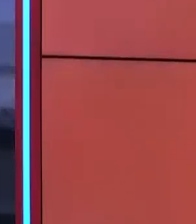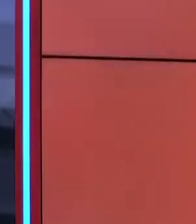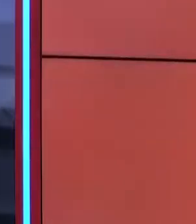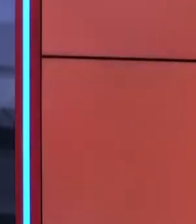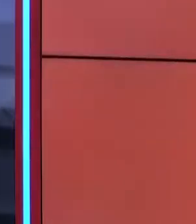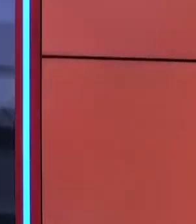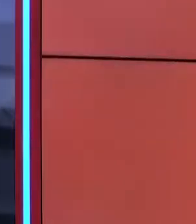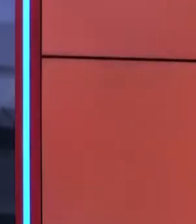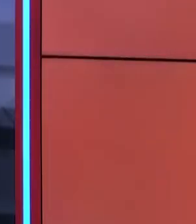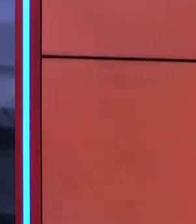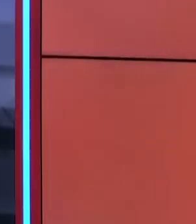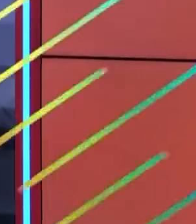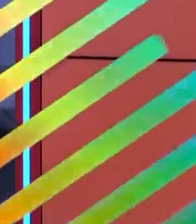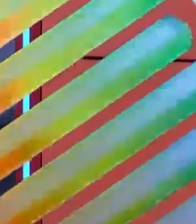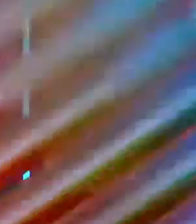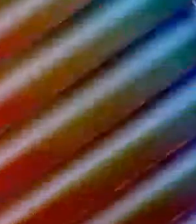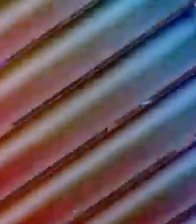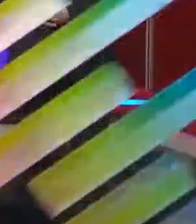100.